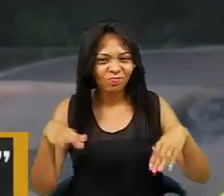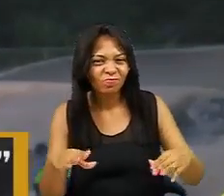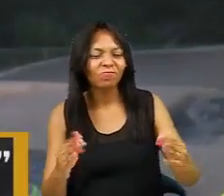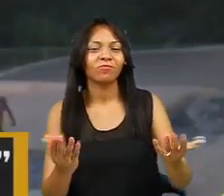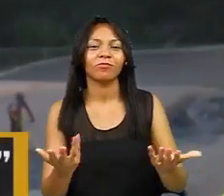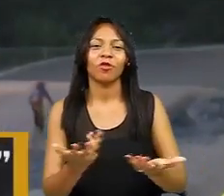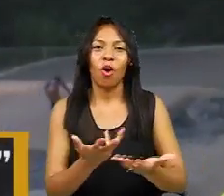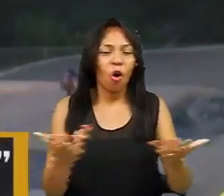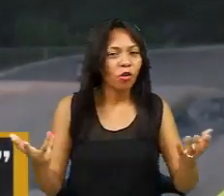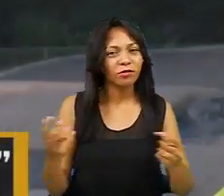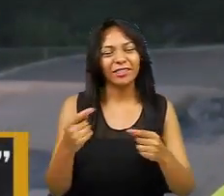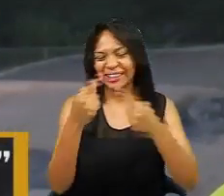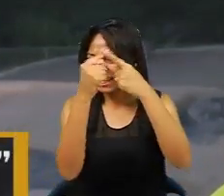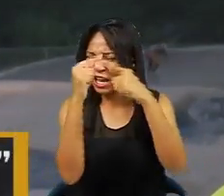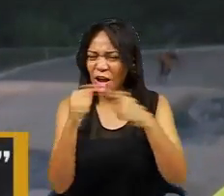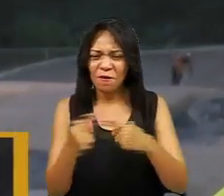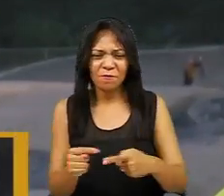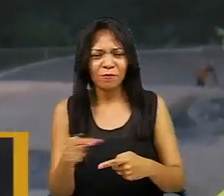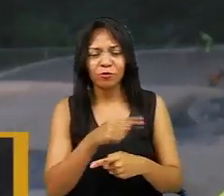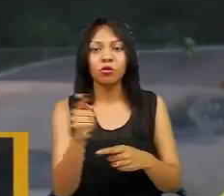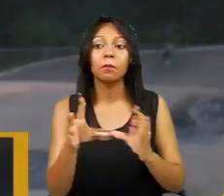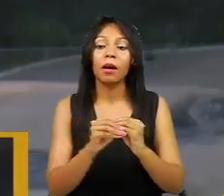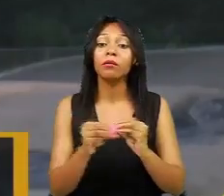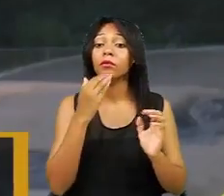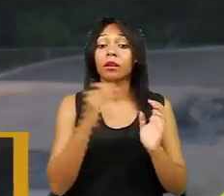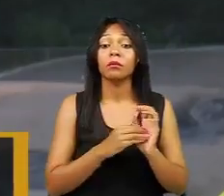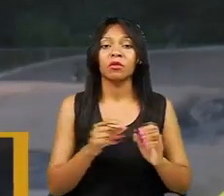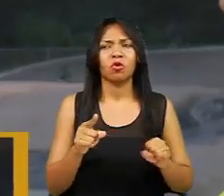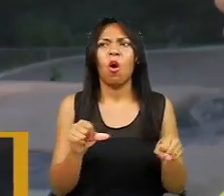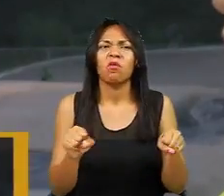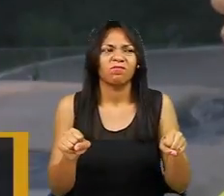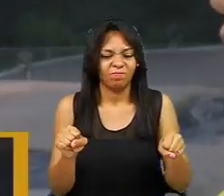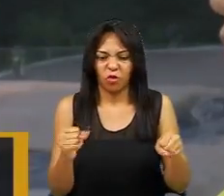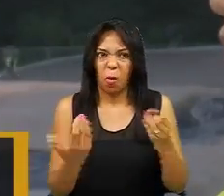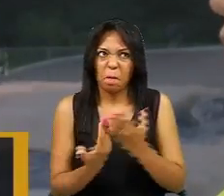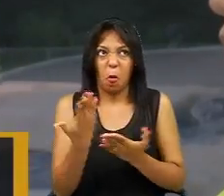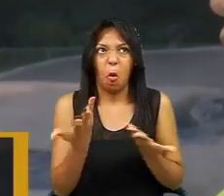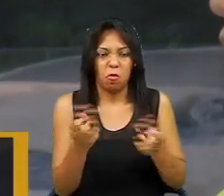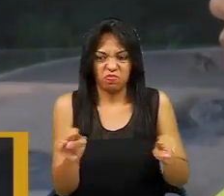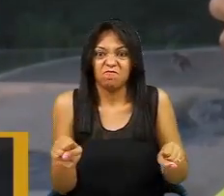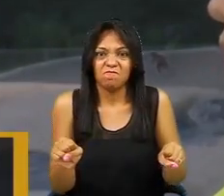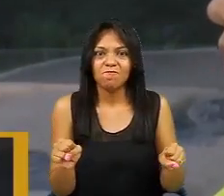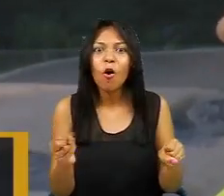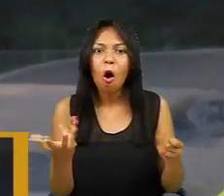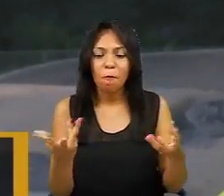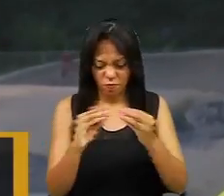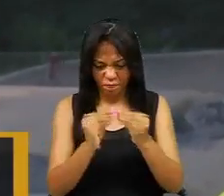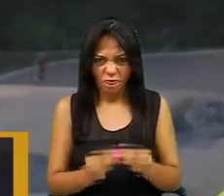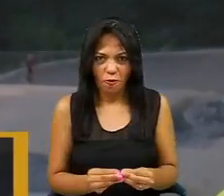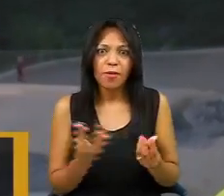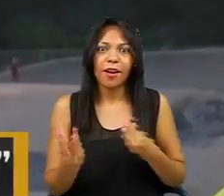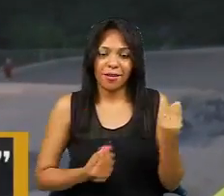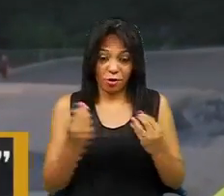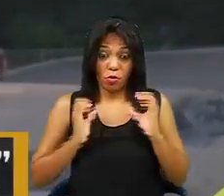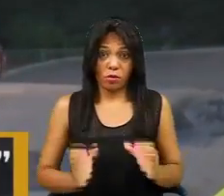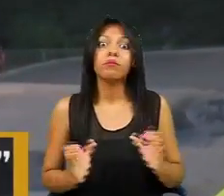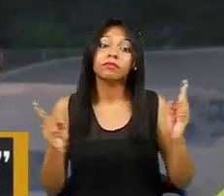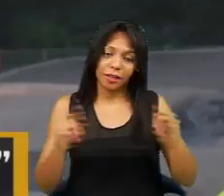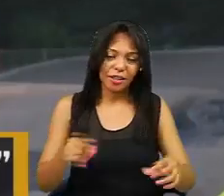el foam rolling, en la pista, la salida, la posición de salida,